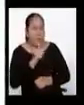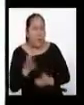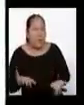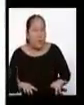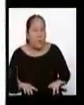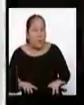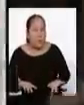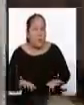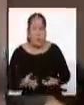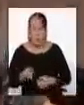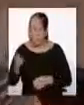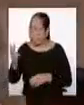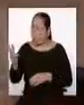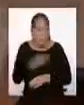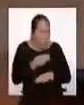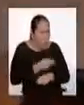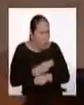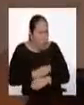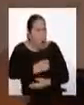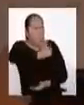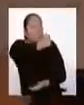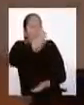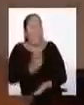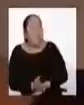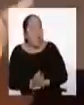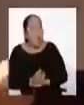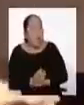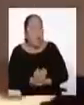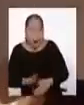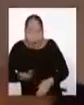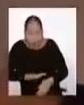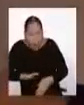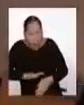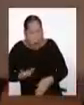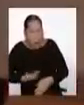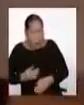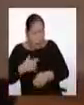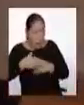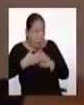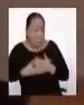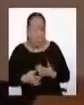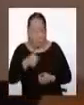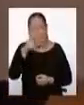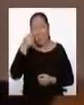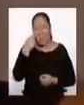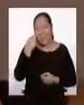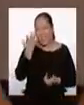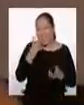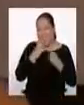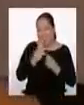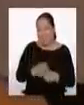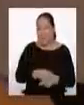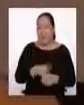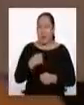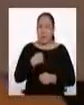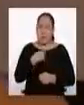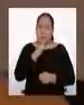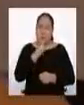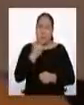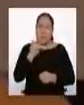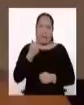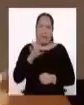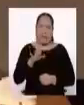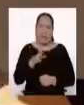Imposible. Músico jamás, te vas a morir de hambre y absolutamente todo lo que ustedes saben. Entonces, obviamente yo decía, bueno, 15 años, ¿qué